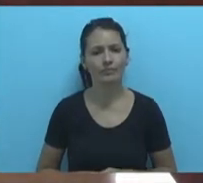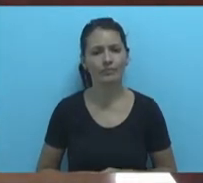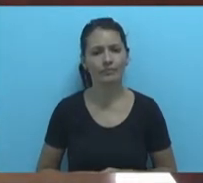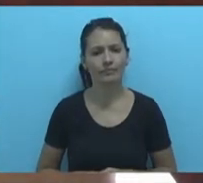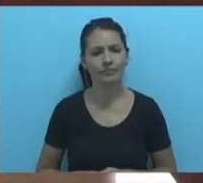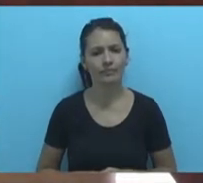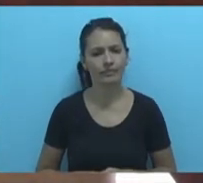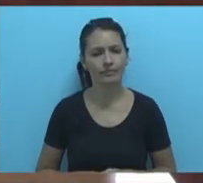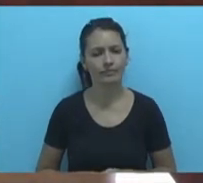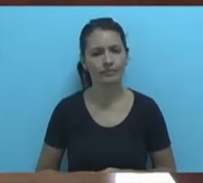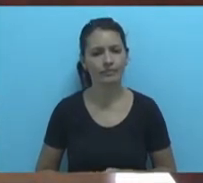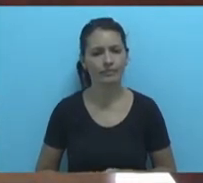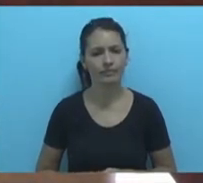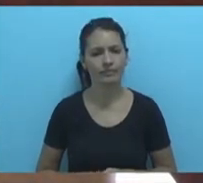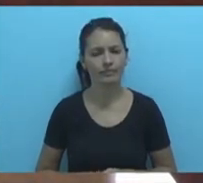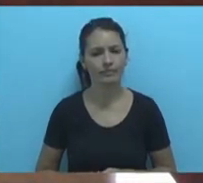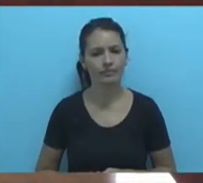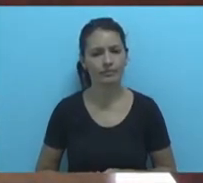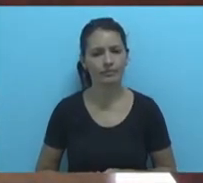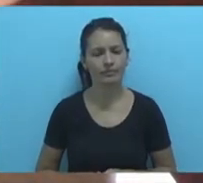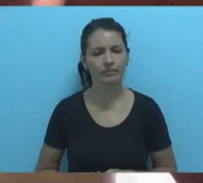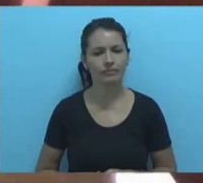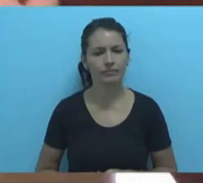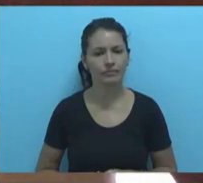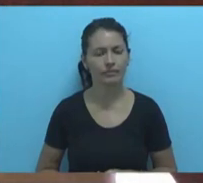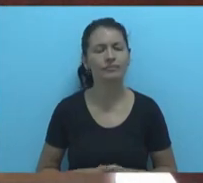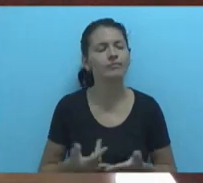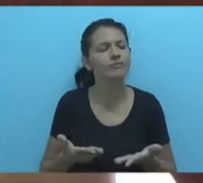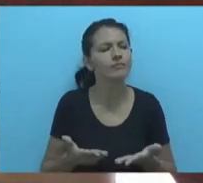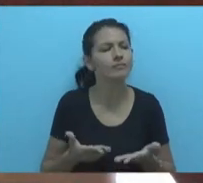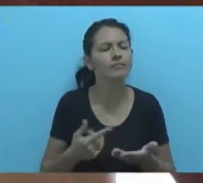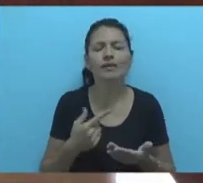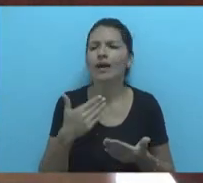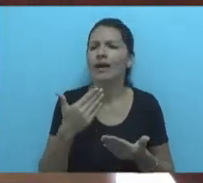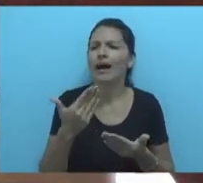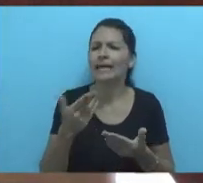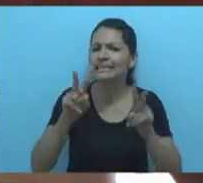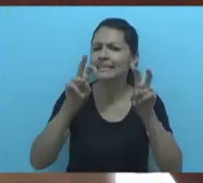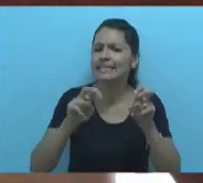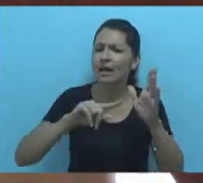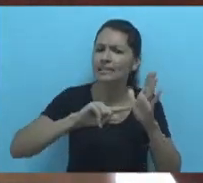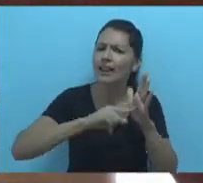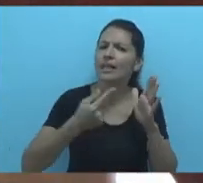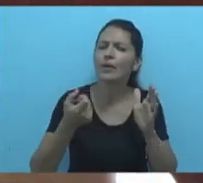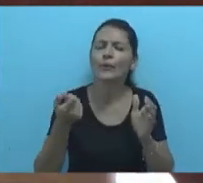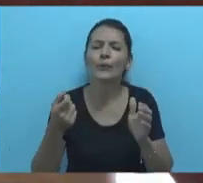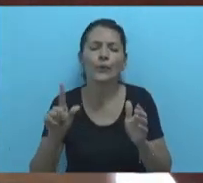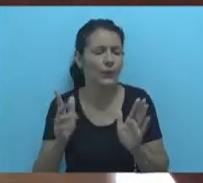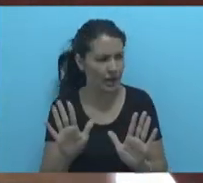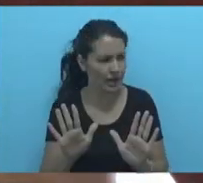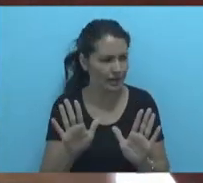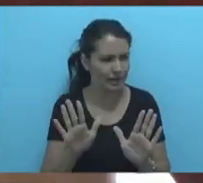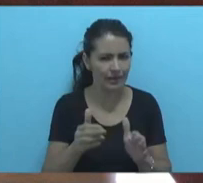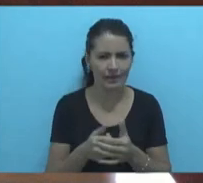que destaquemos lo que estamos discutiendo ya hace un tiempo y que esta Cámara se ha hecho eco con diferentes proyectos presentados, no